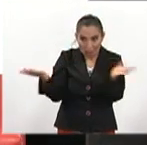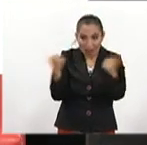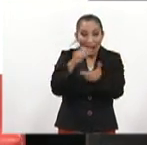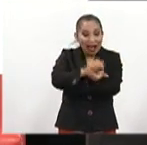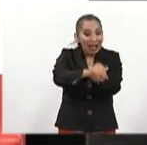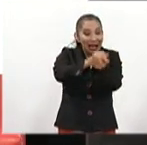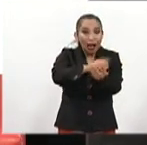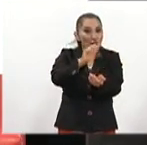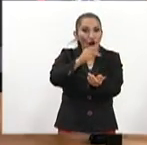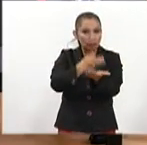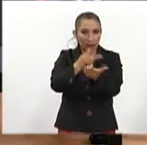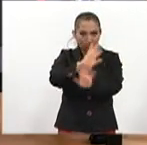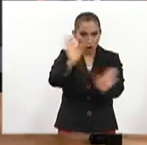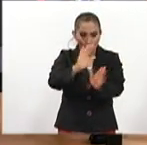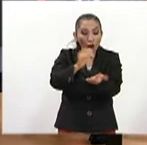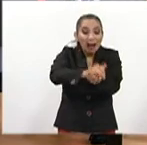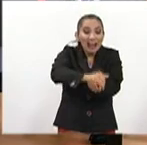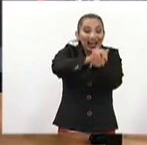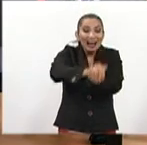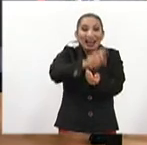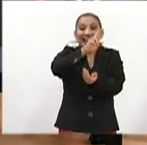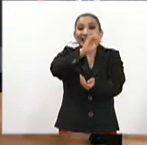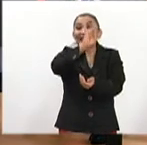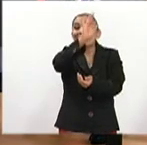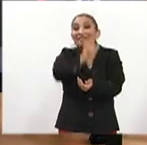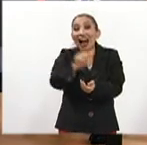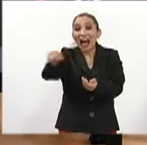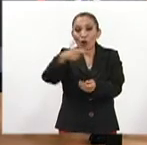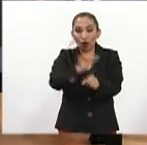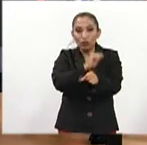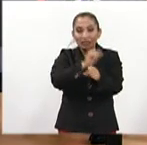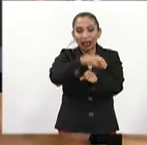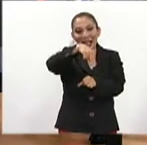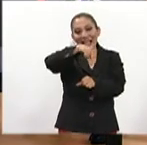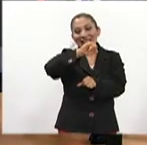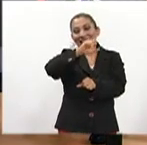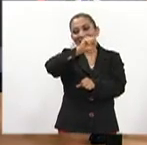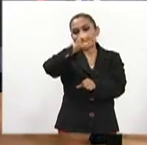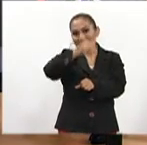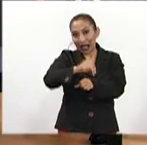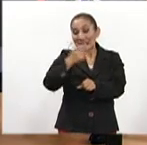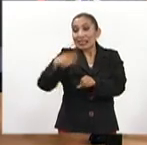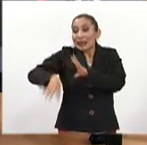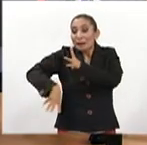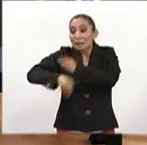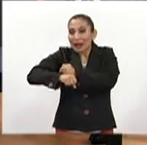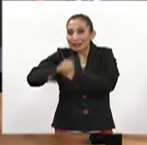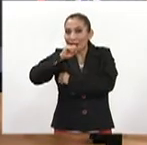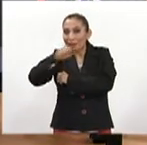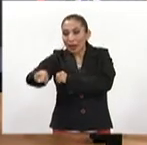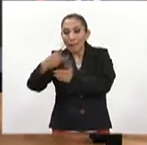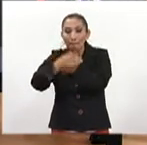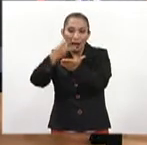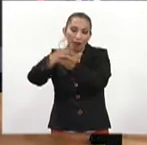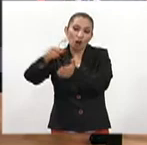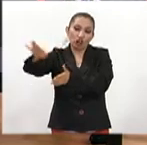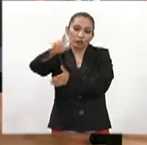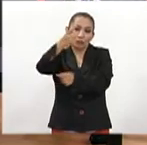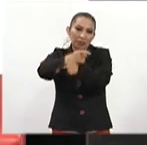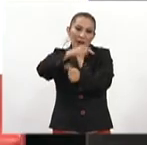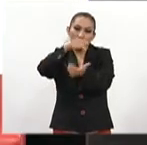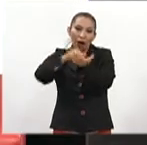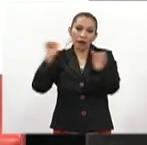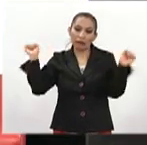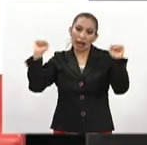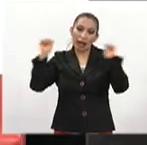Rifa, no es premio, es rifa. Es rifa, de un auto Nissan. Y adicionalmente, pues los premios para los primeros